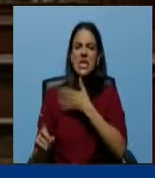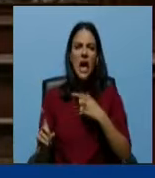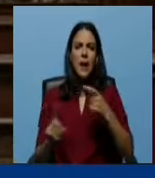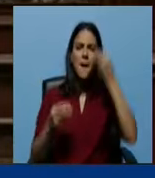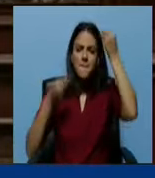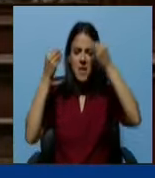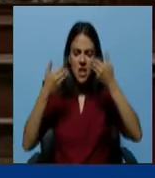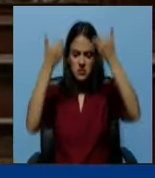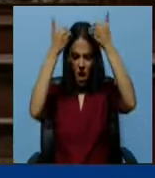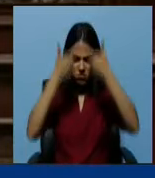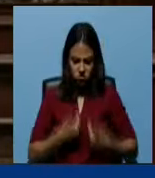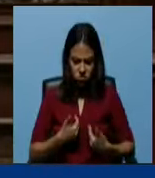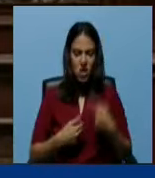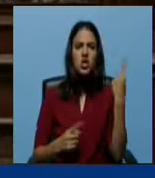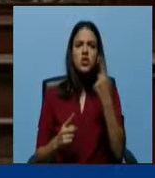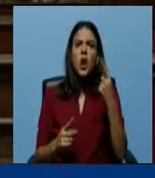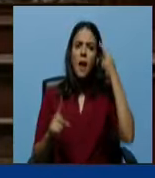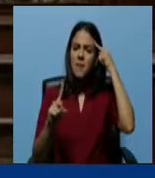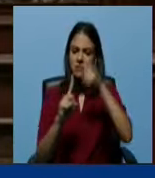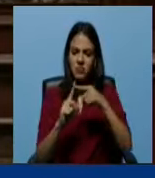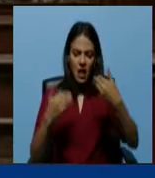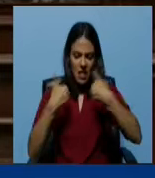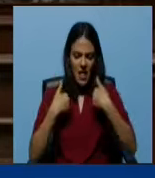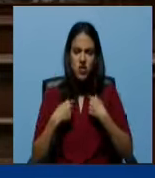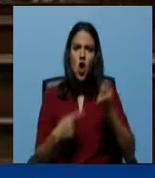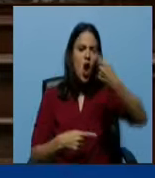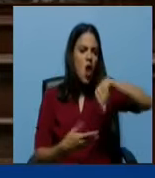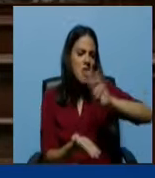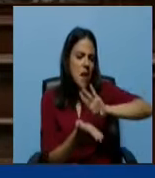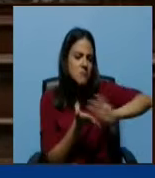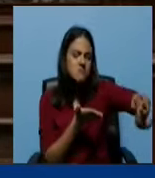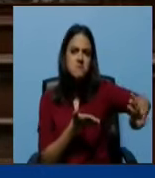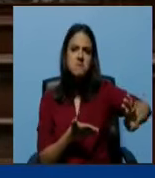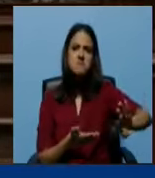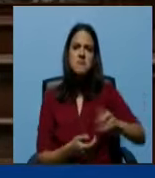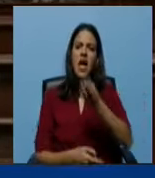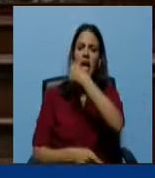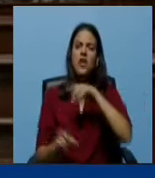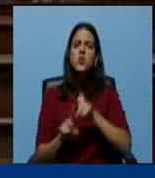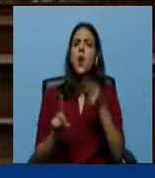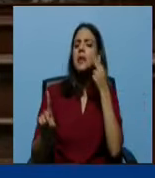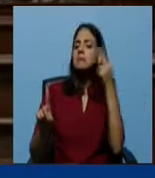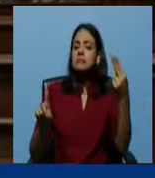individualismo, el personalismo, el caudillismo, la vanidad,